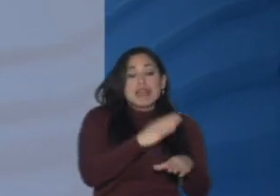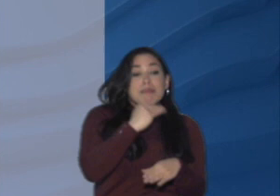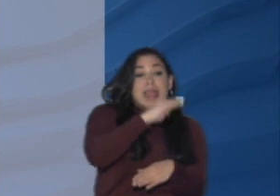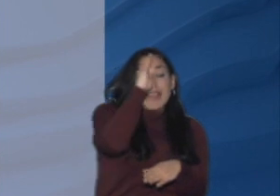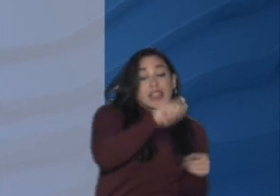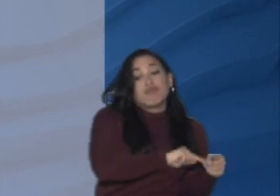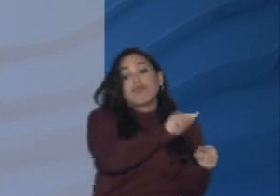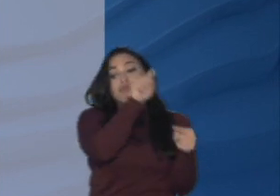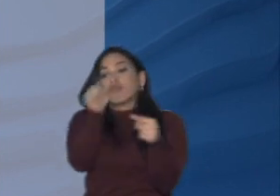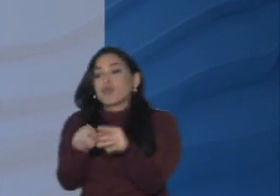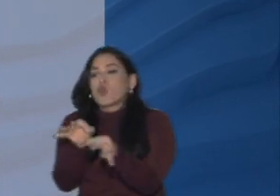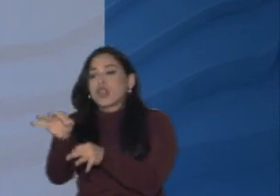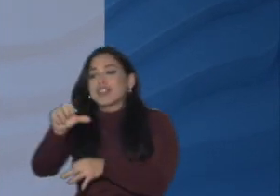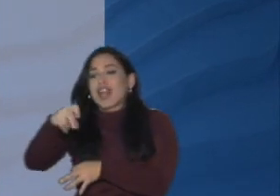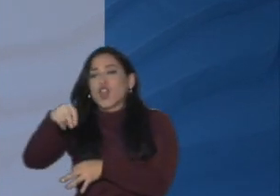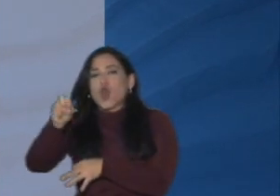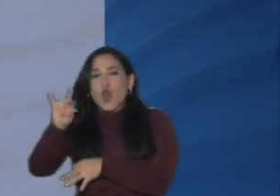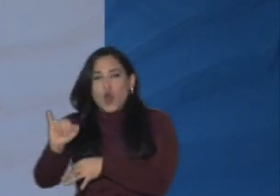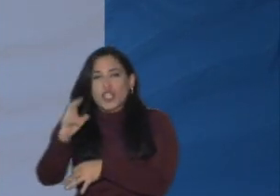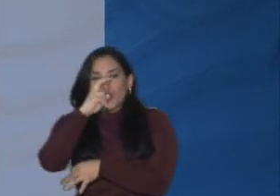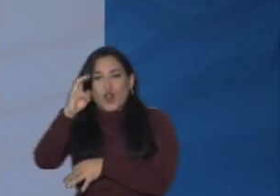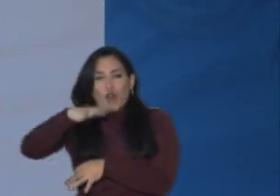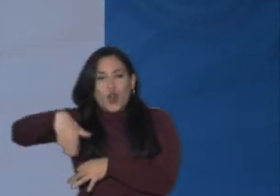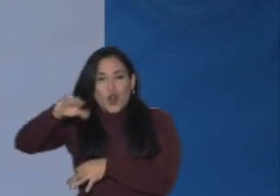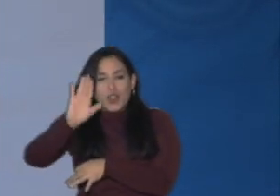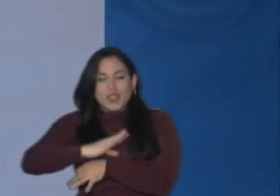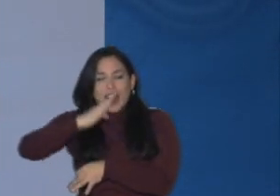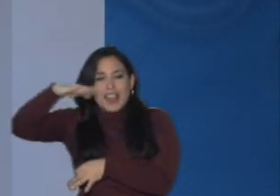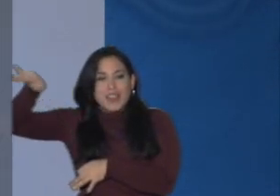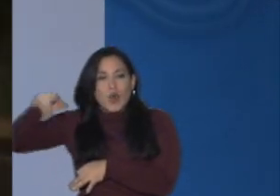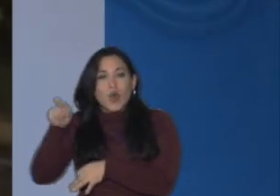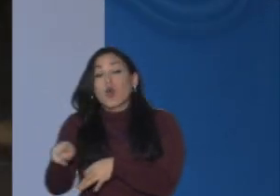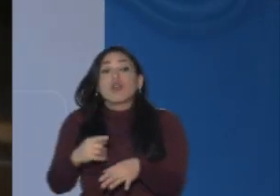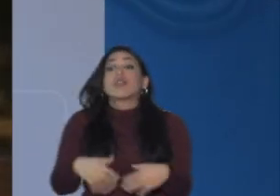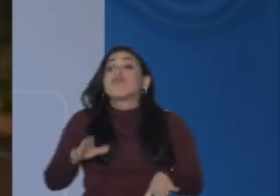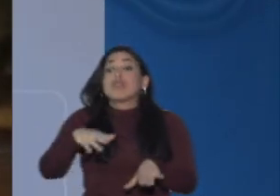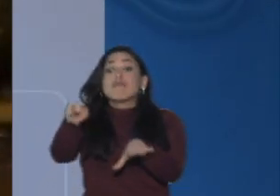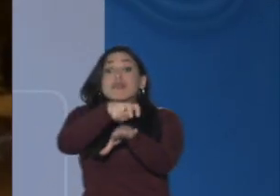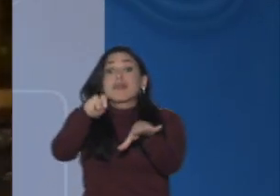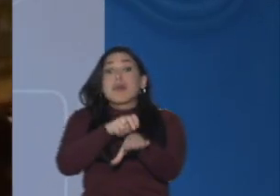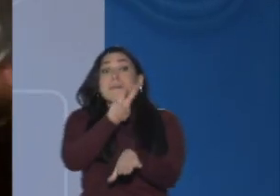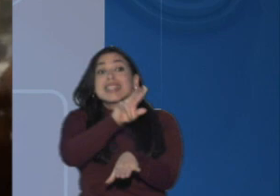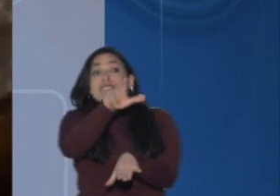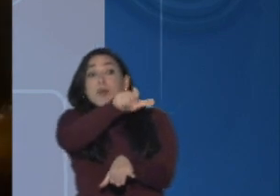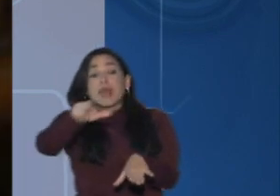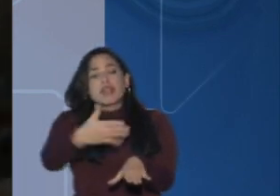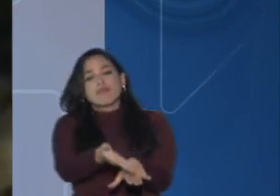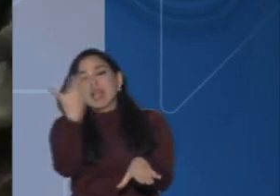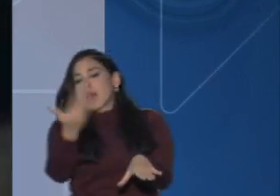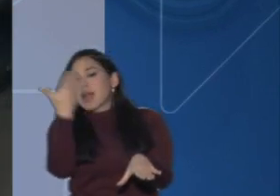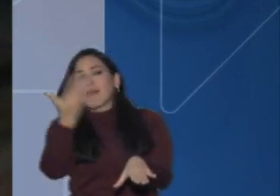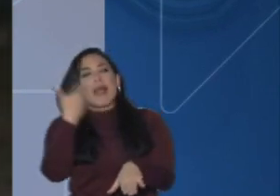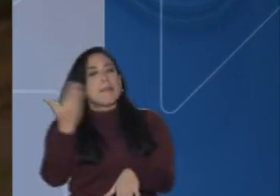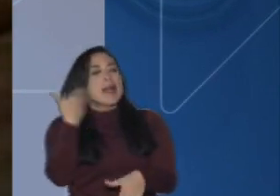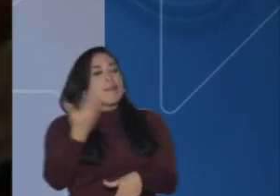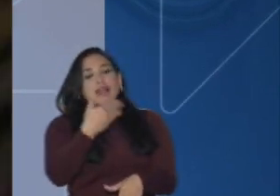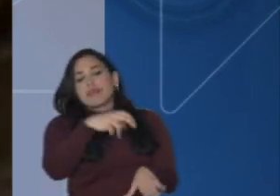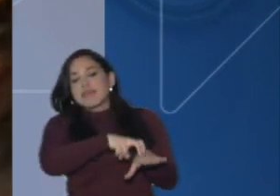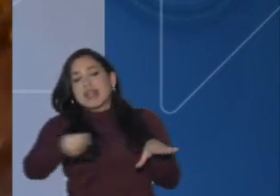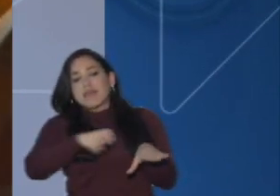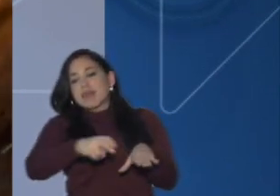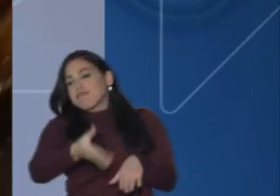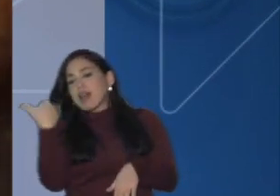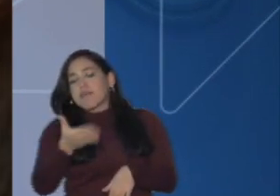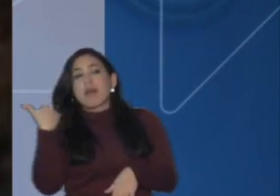Medellín hacia el municipio de Anorí en el nordeste del departamento de Antioquia y obligaron a los 25 pasajeros a descender de